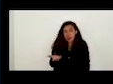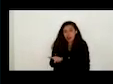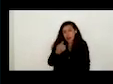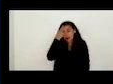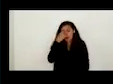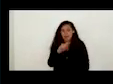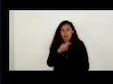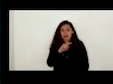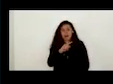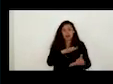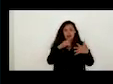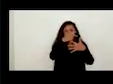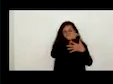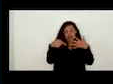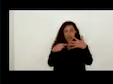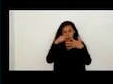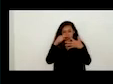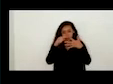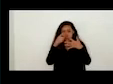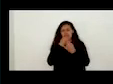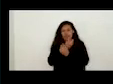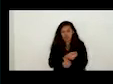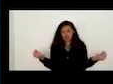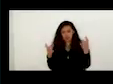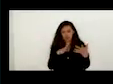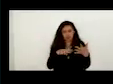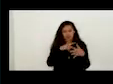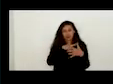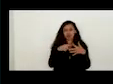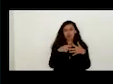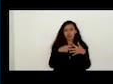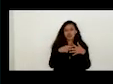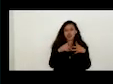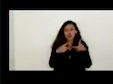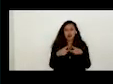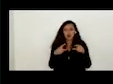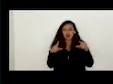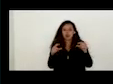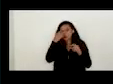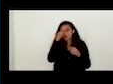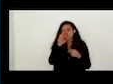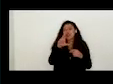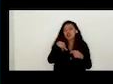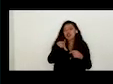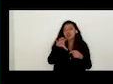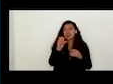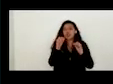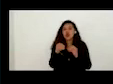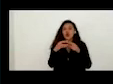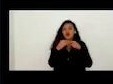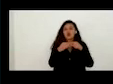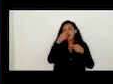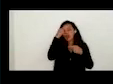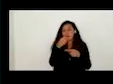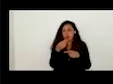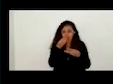quienes tienen niños por ahí en sus centros, ¿cómo ven un tlacoyito de requesón o de frijoles para una colación? ¿Sería